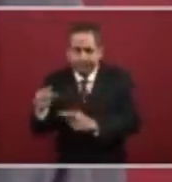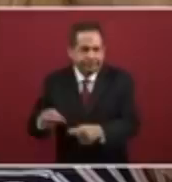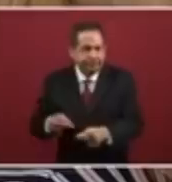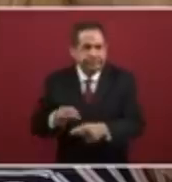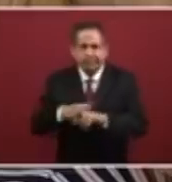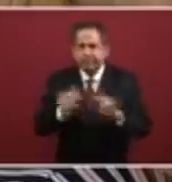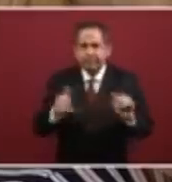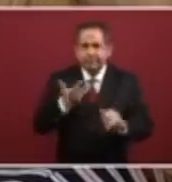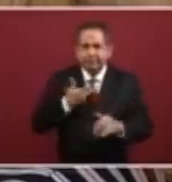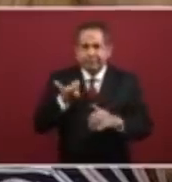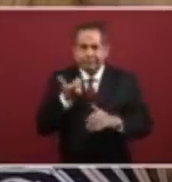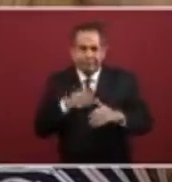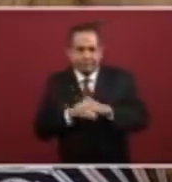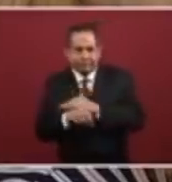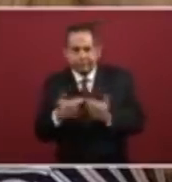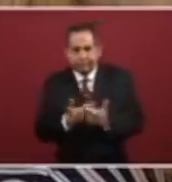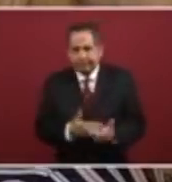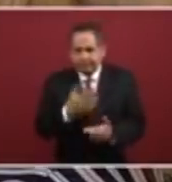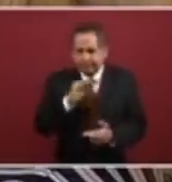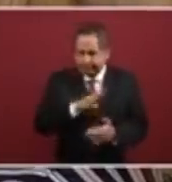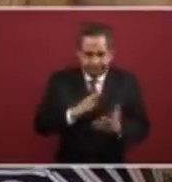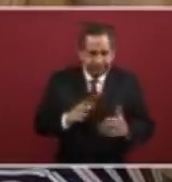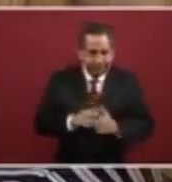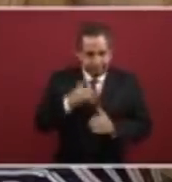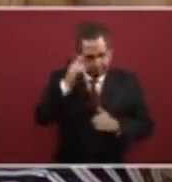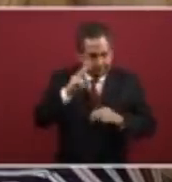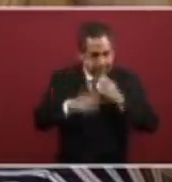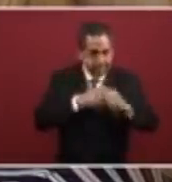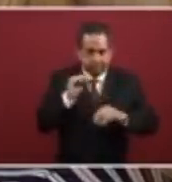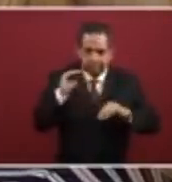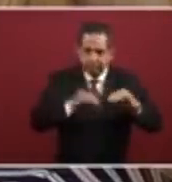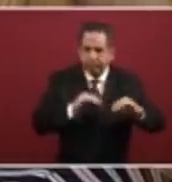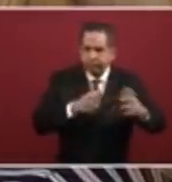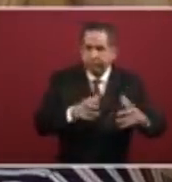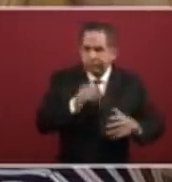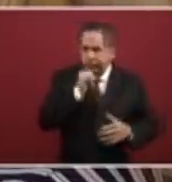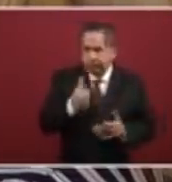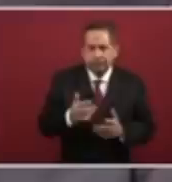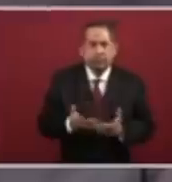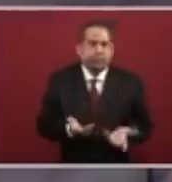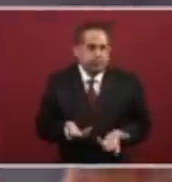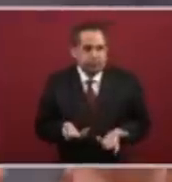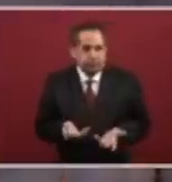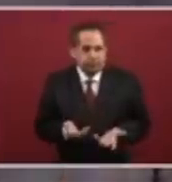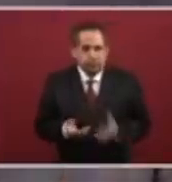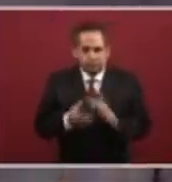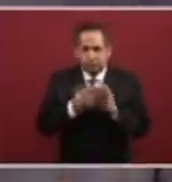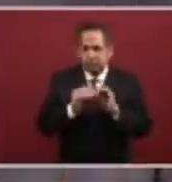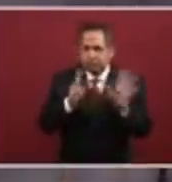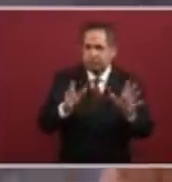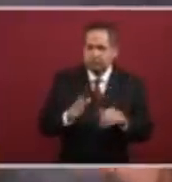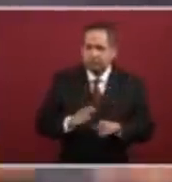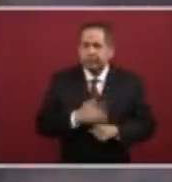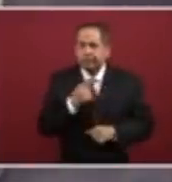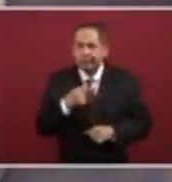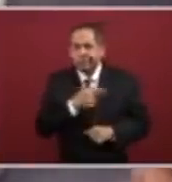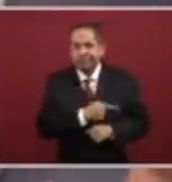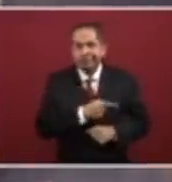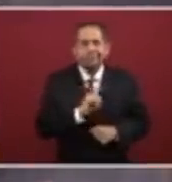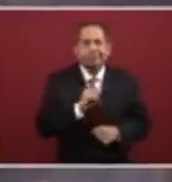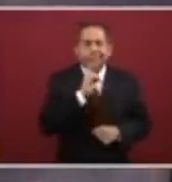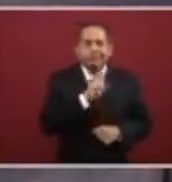recursos suficientes para llevarla a cabo. Eso aclara el por qué se